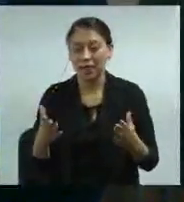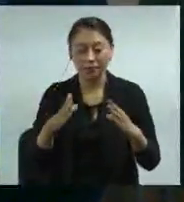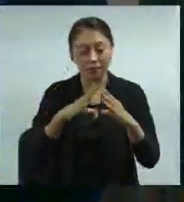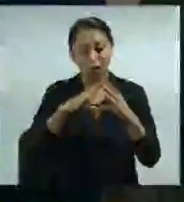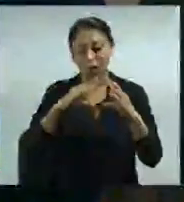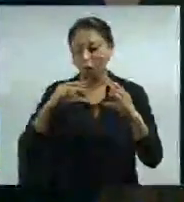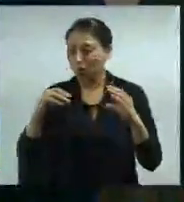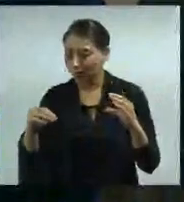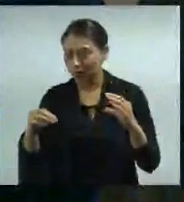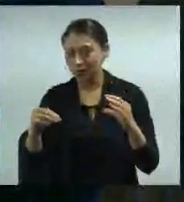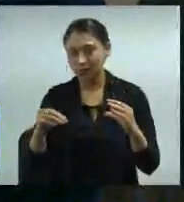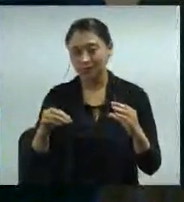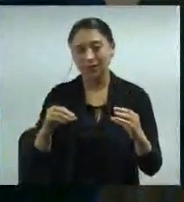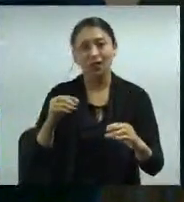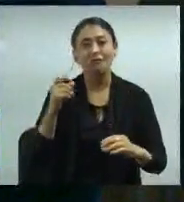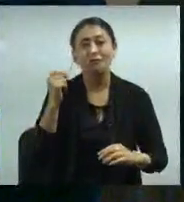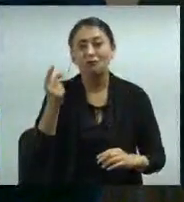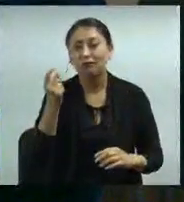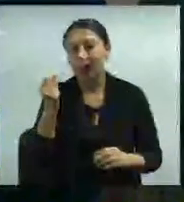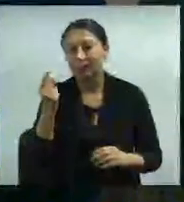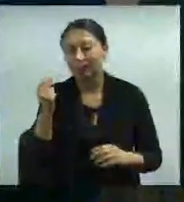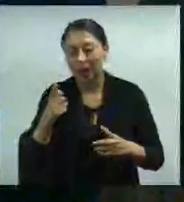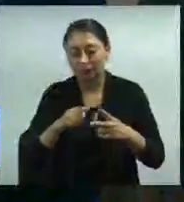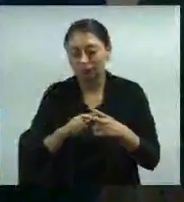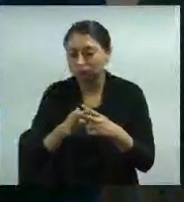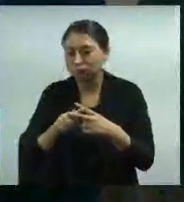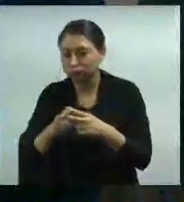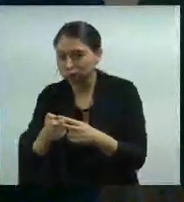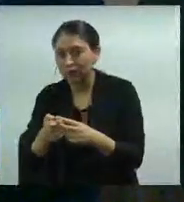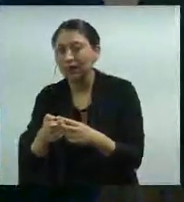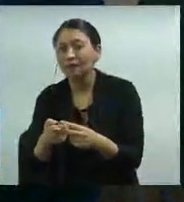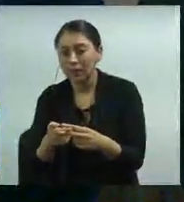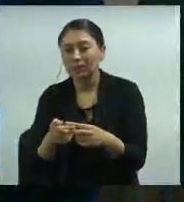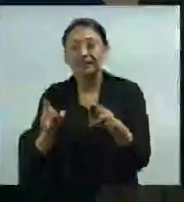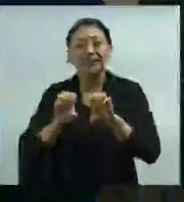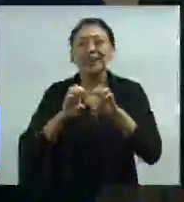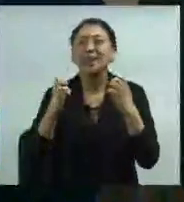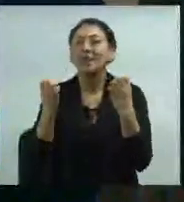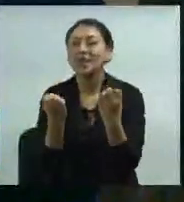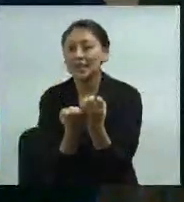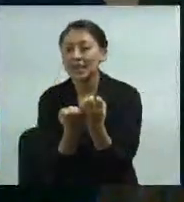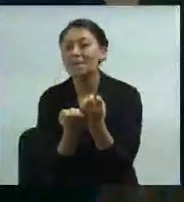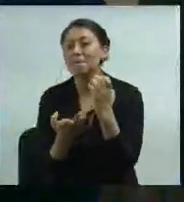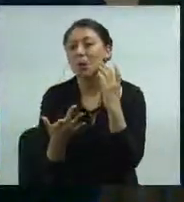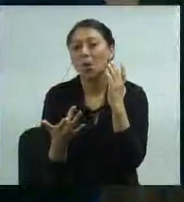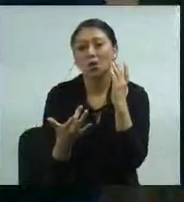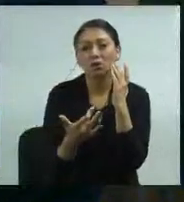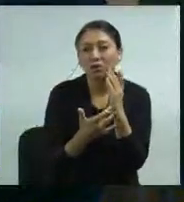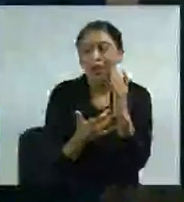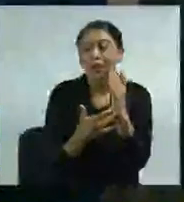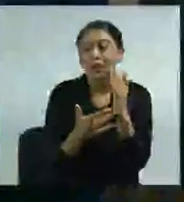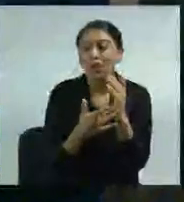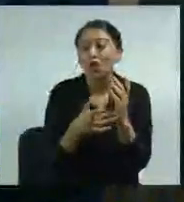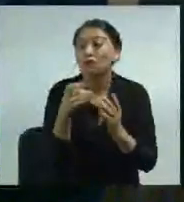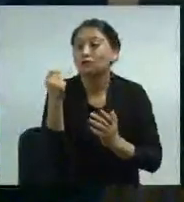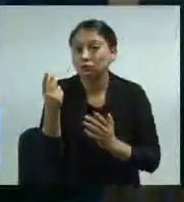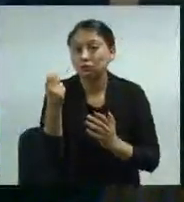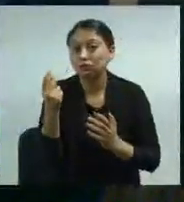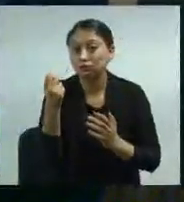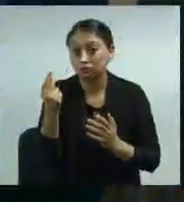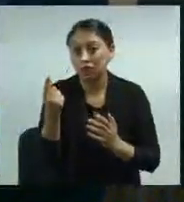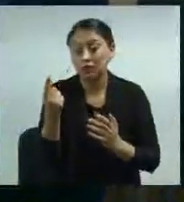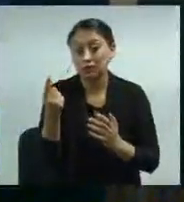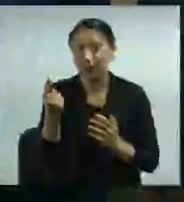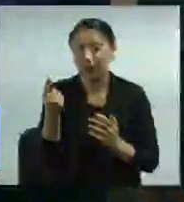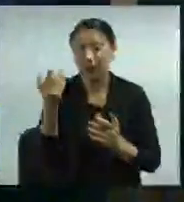no tiene las herramientas, por decirlo así coloquialmente, no tiene los dientes para afrontar la situación, y yo creo